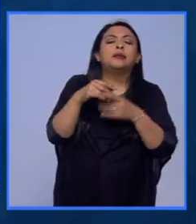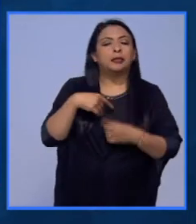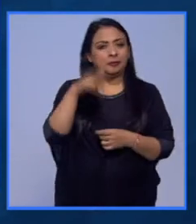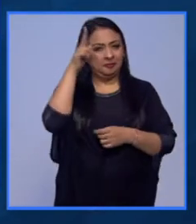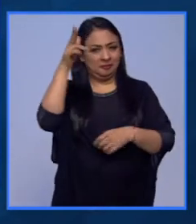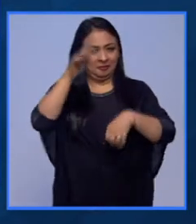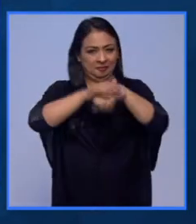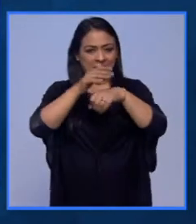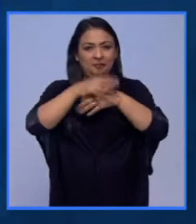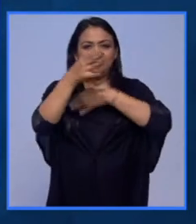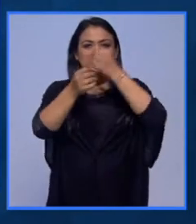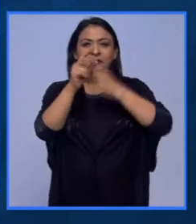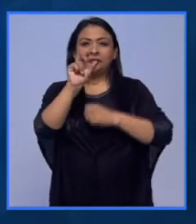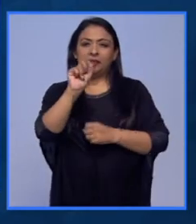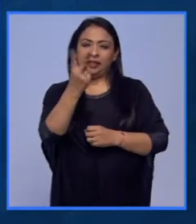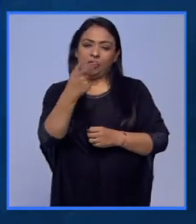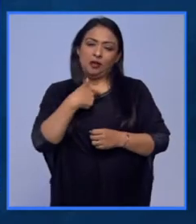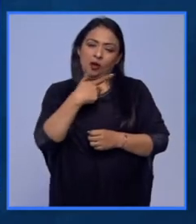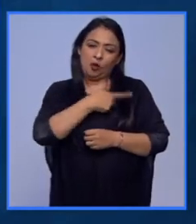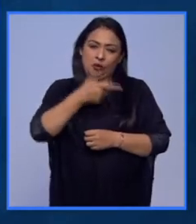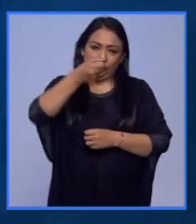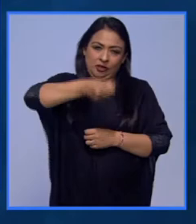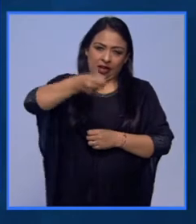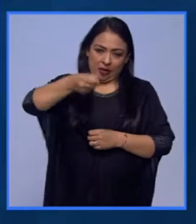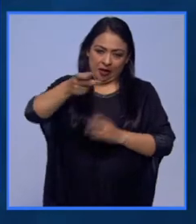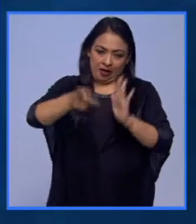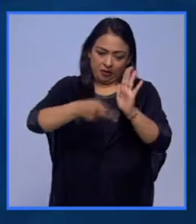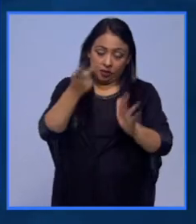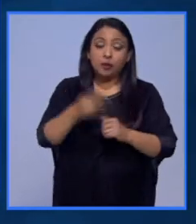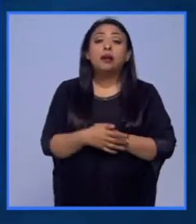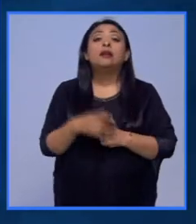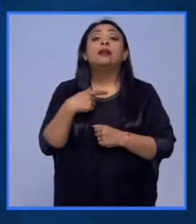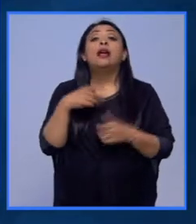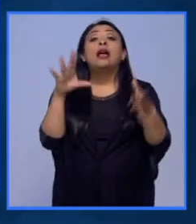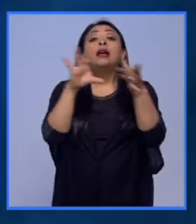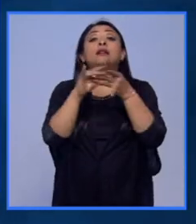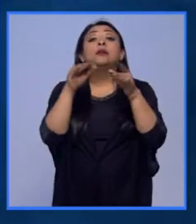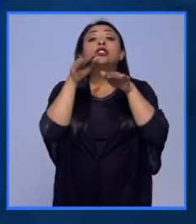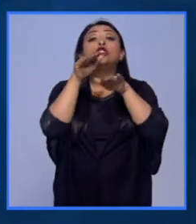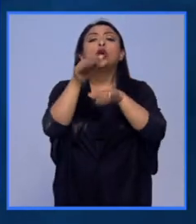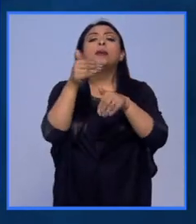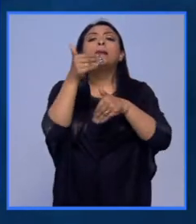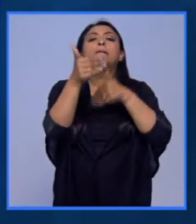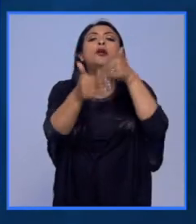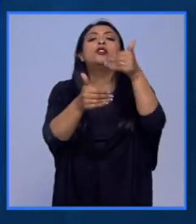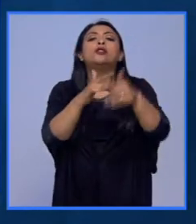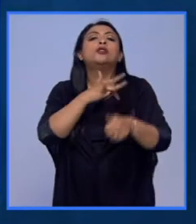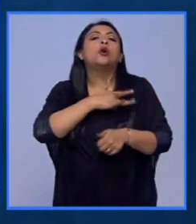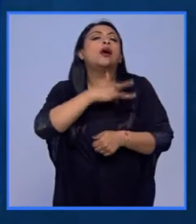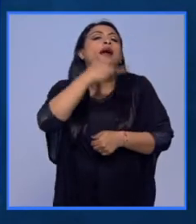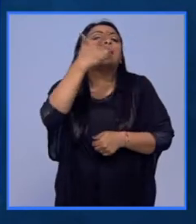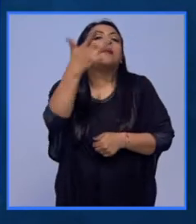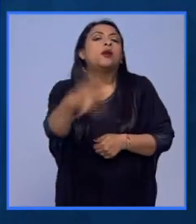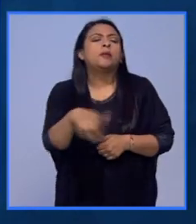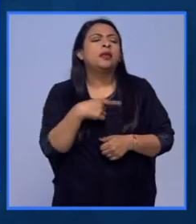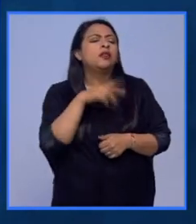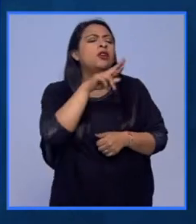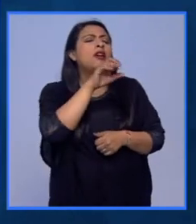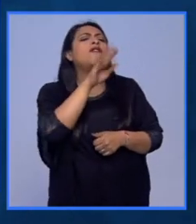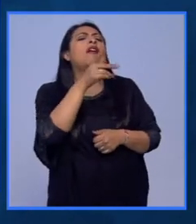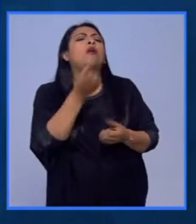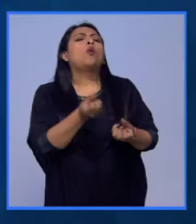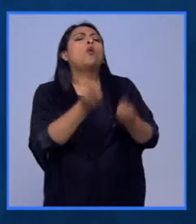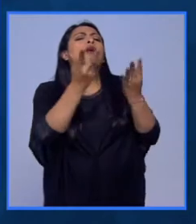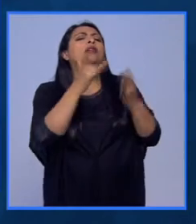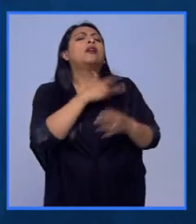de Noticias 22? Qué gusto saludarlos una vez más. Y vamos a platicar sobre el proceso del enamoramiento. Rafa, ¿cuántas veces